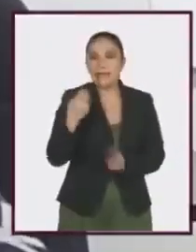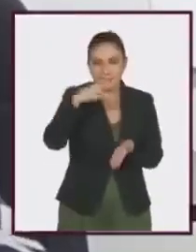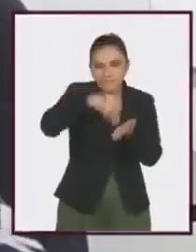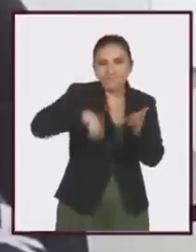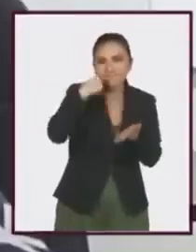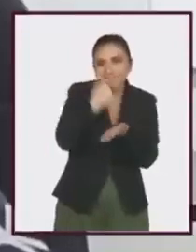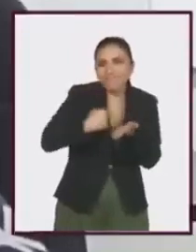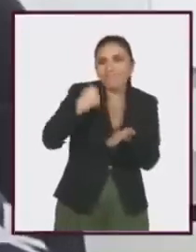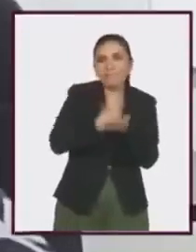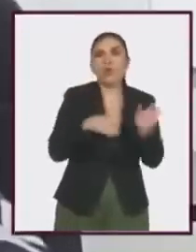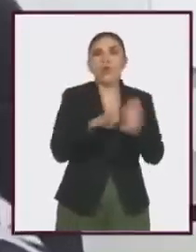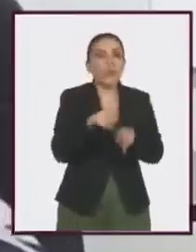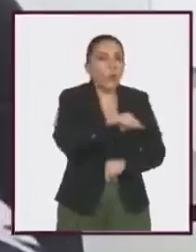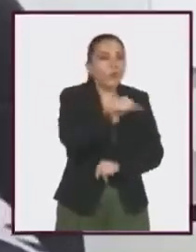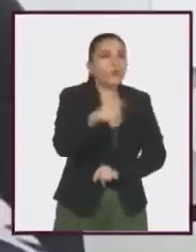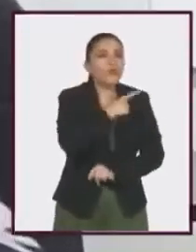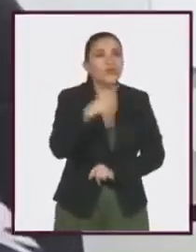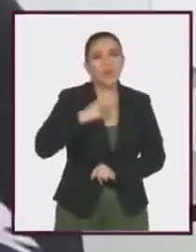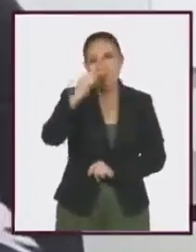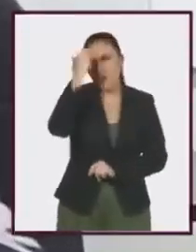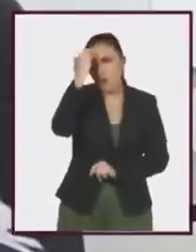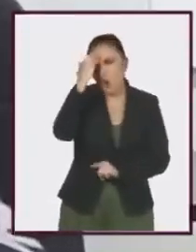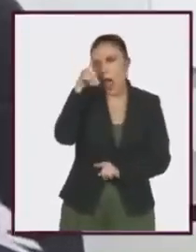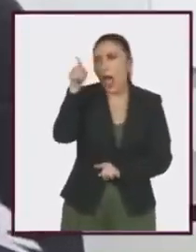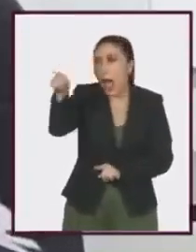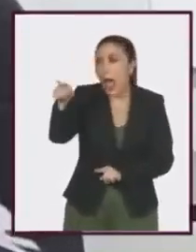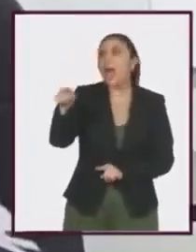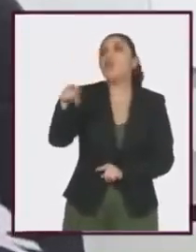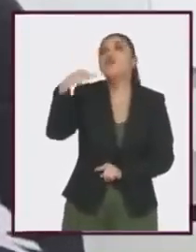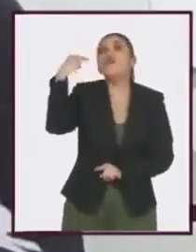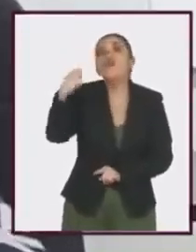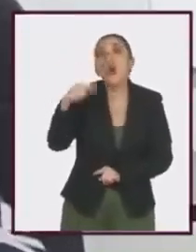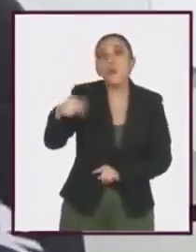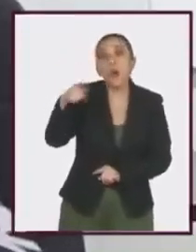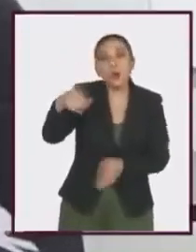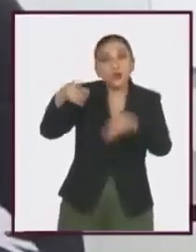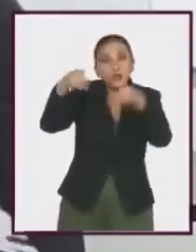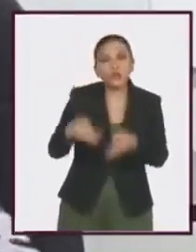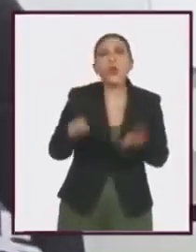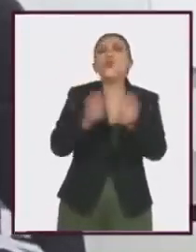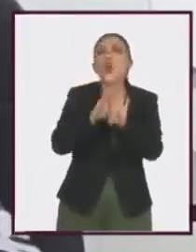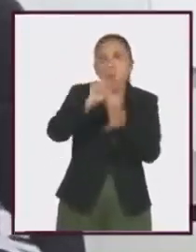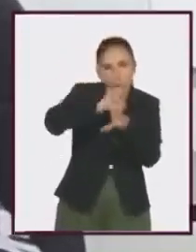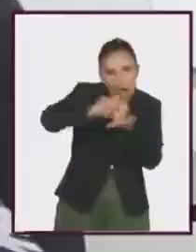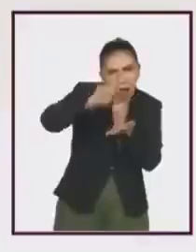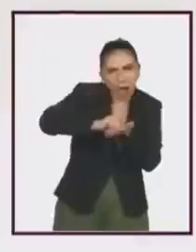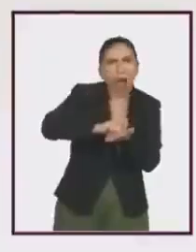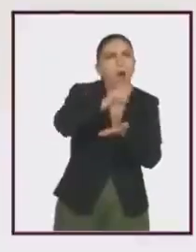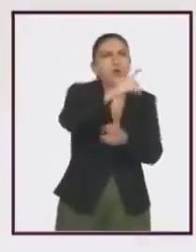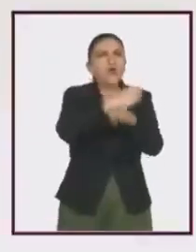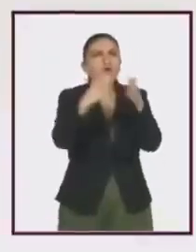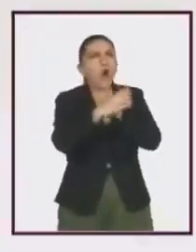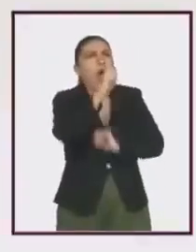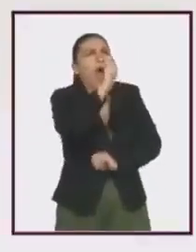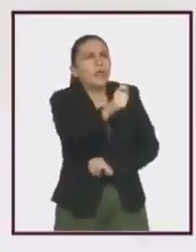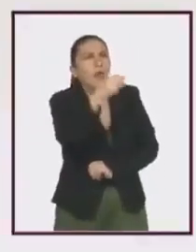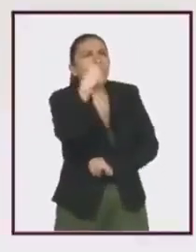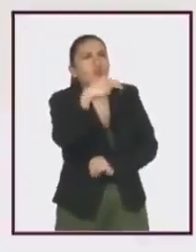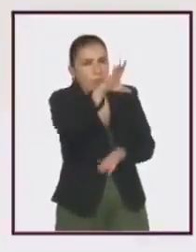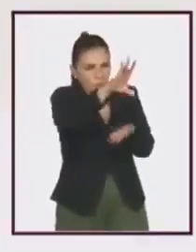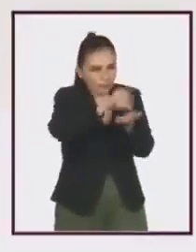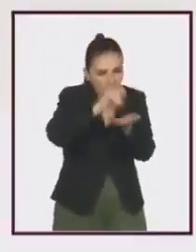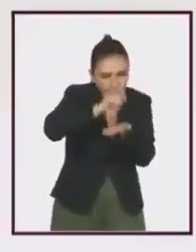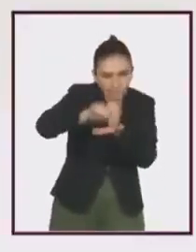este reconocimiento de cómo se escriben los nombres propios y los nombres de objetos, hacer